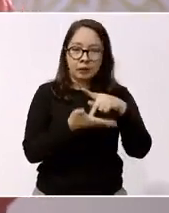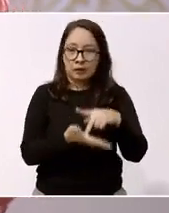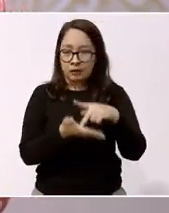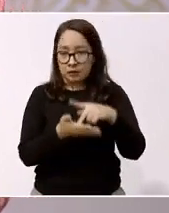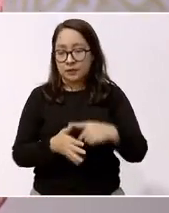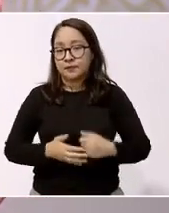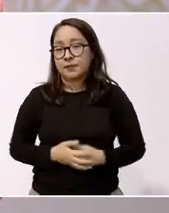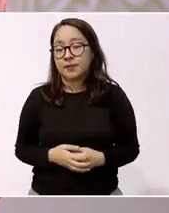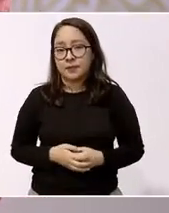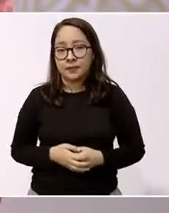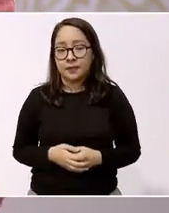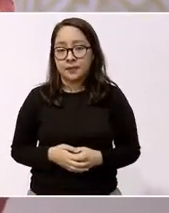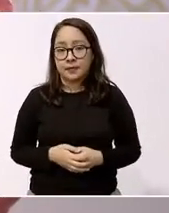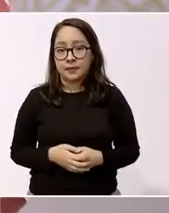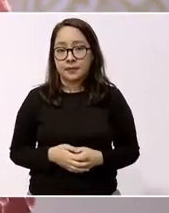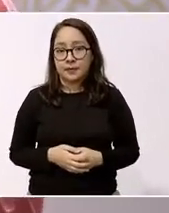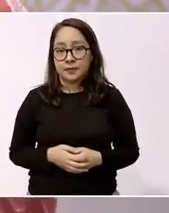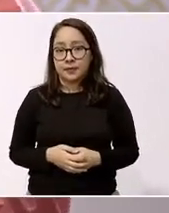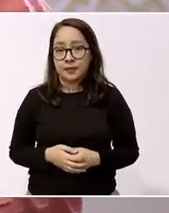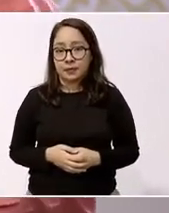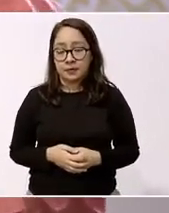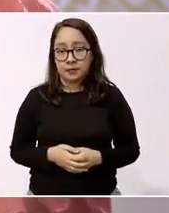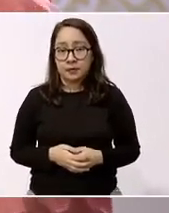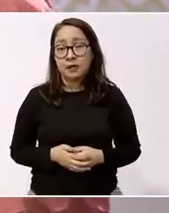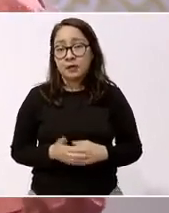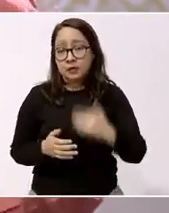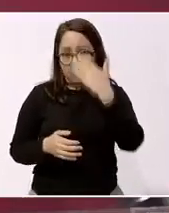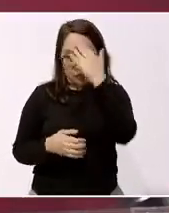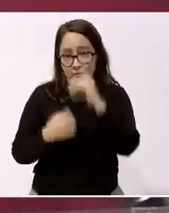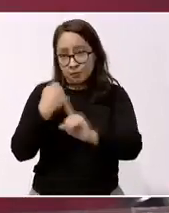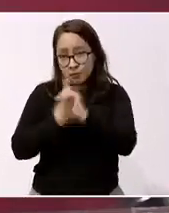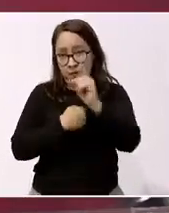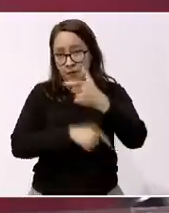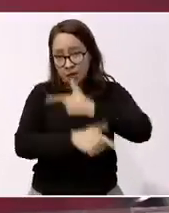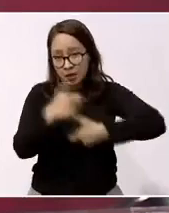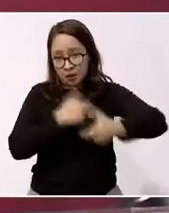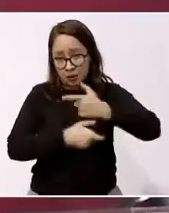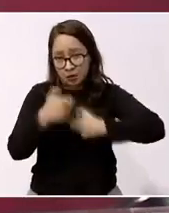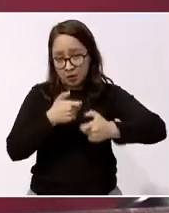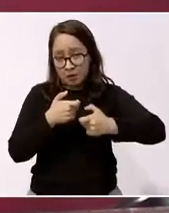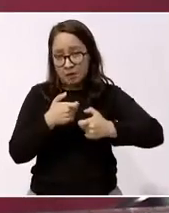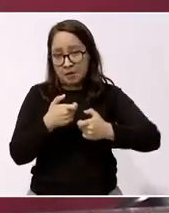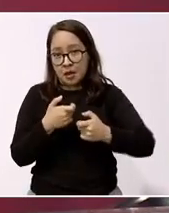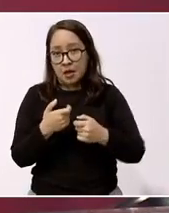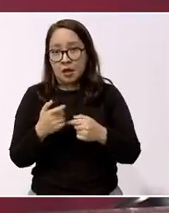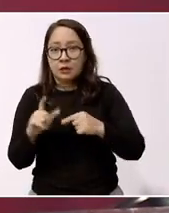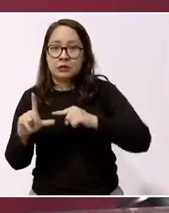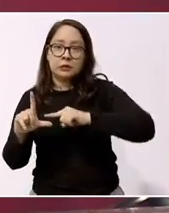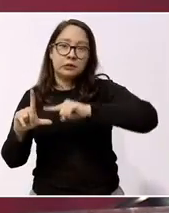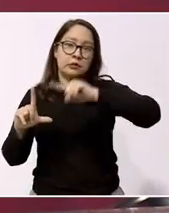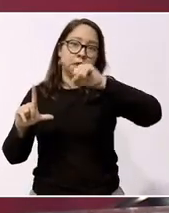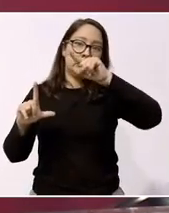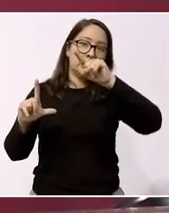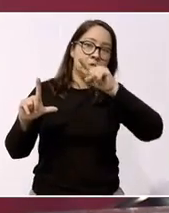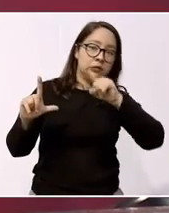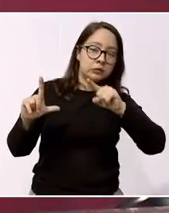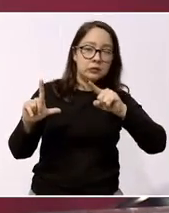Pero ya con la inflación ya se nos cayó a 7 kilos.